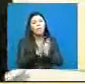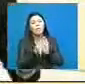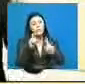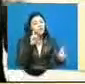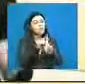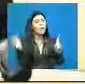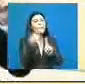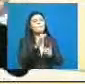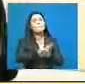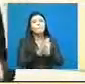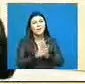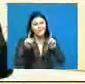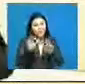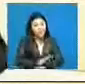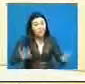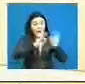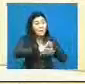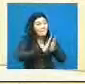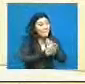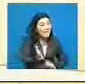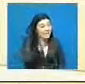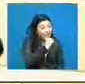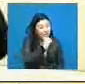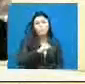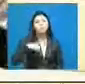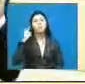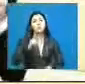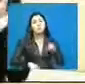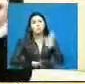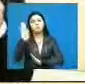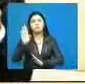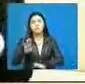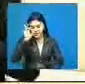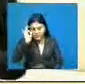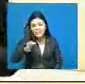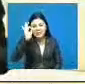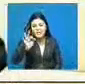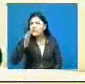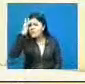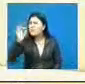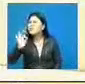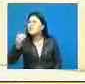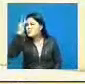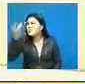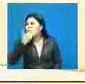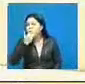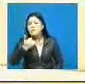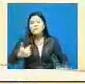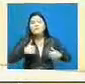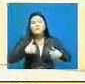los dividendos y el efecto que van a traer las 4G. ¿Por qué estoy seguro de lo que le estoy diciendo? Porque yo